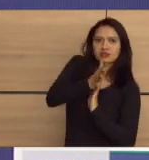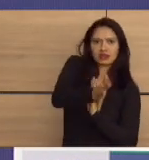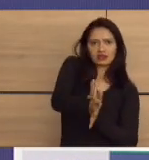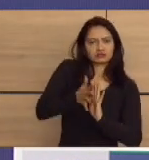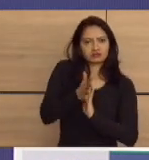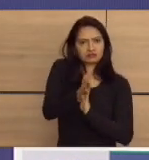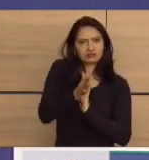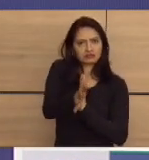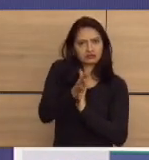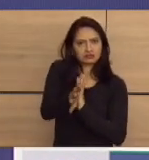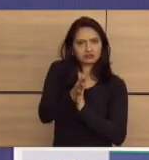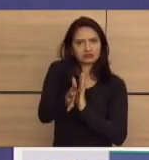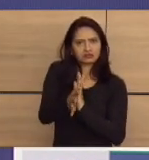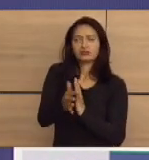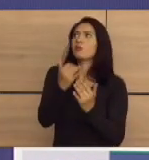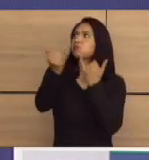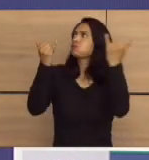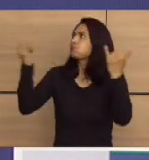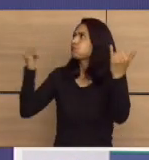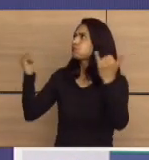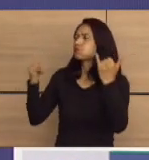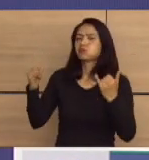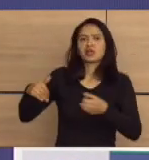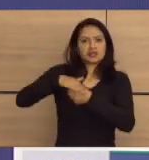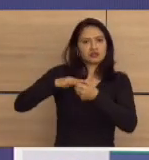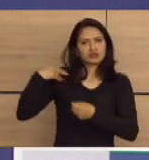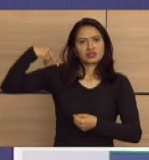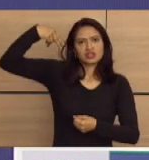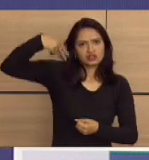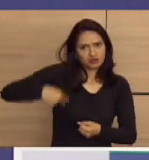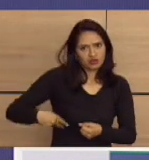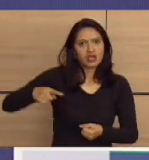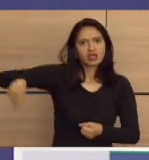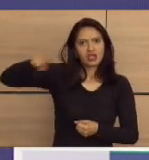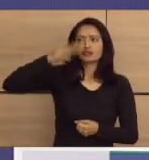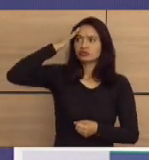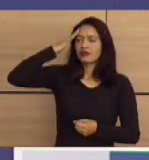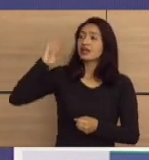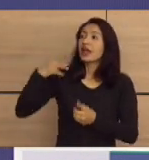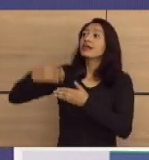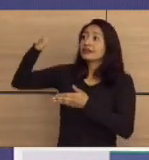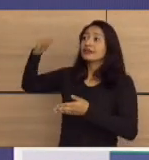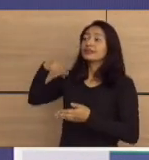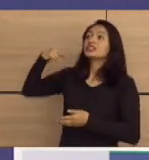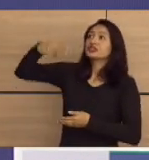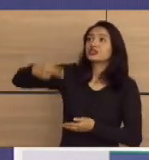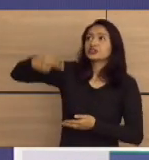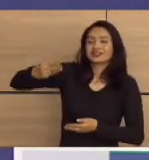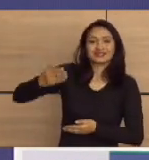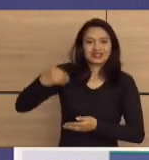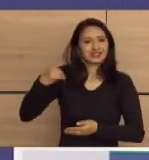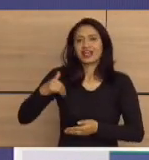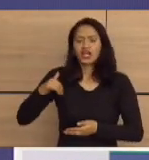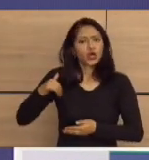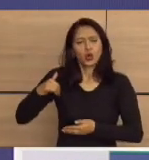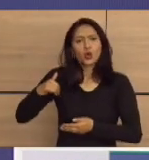la información alrededor de lo que han sido los hechos históricos frente a los cuales ellas dicen no nos quedemos allí, tenemos claro que allí no nos podemos quedar, que